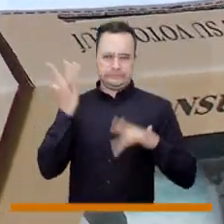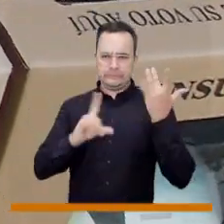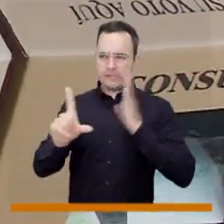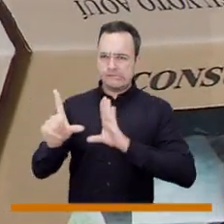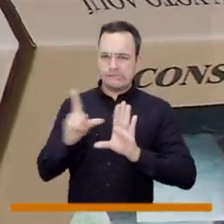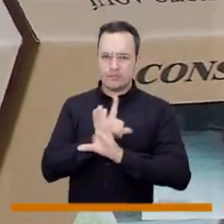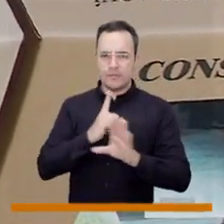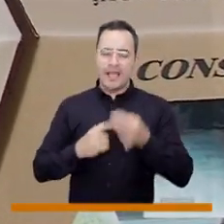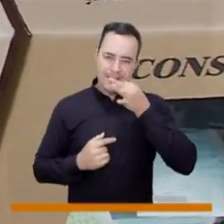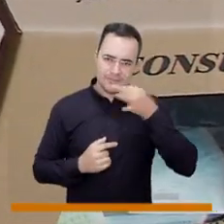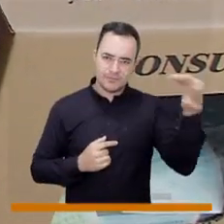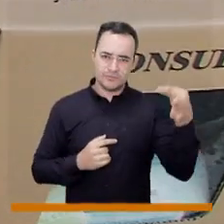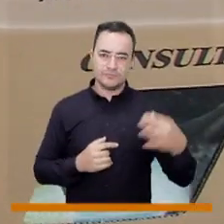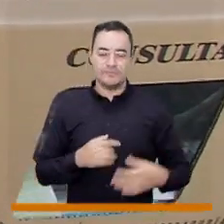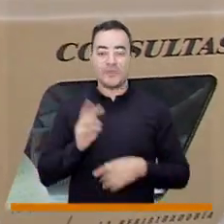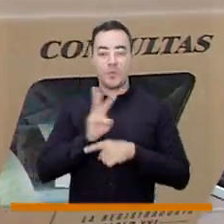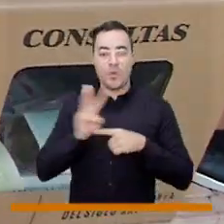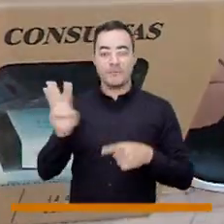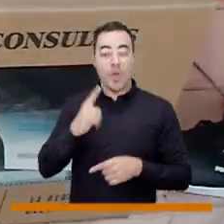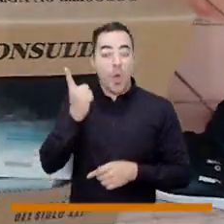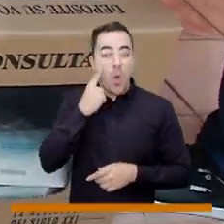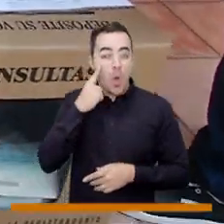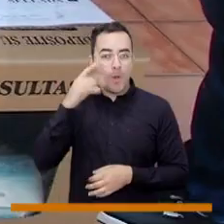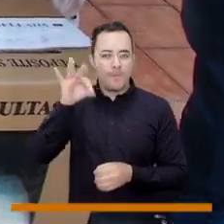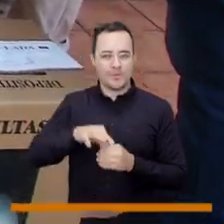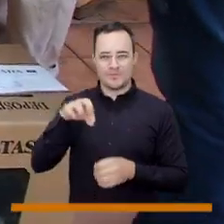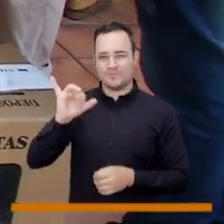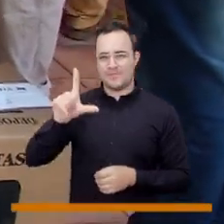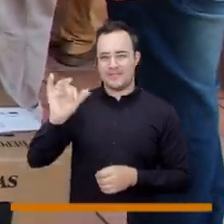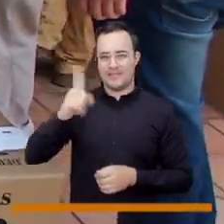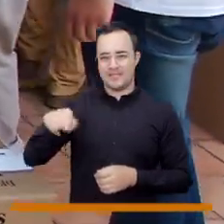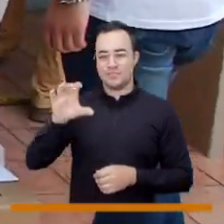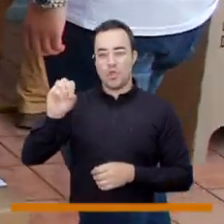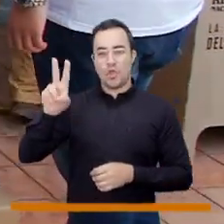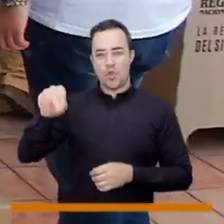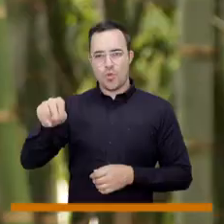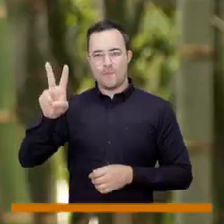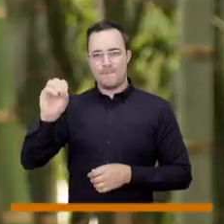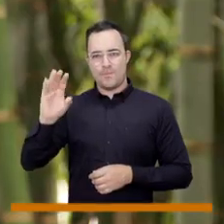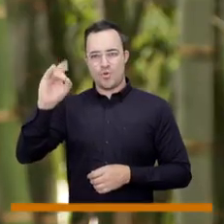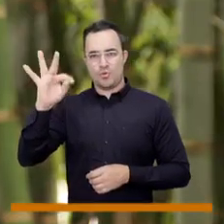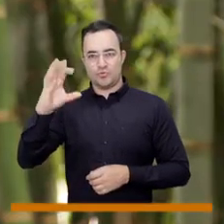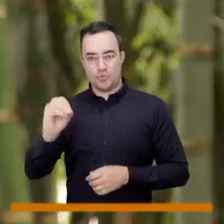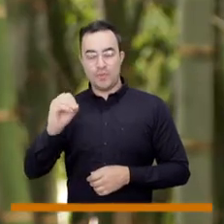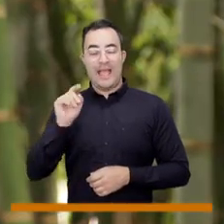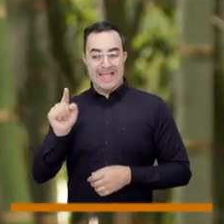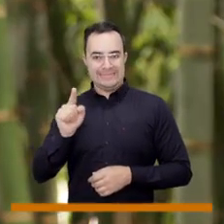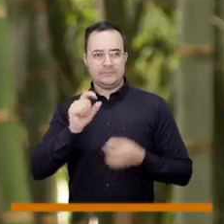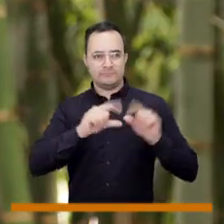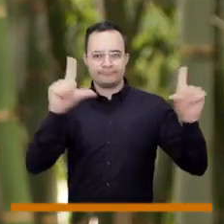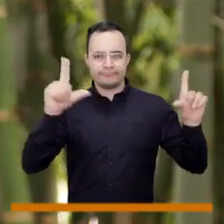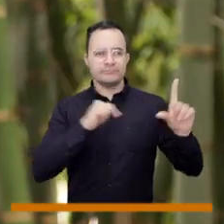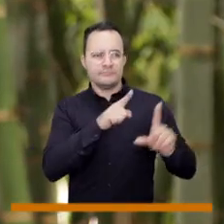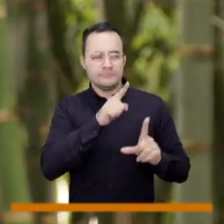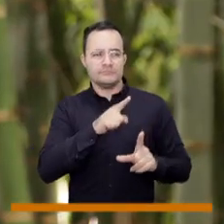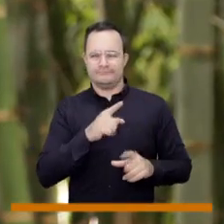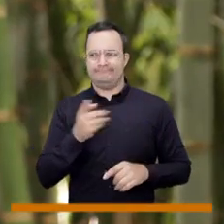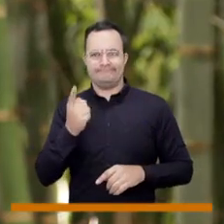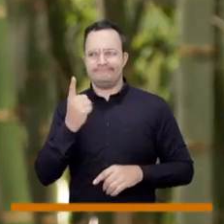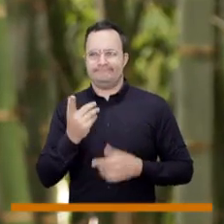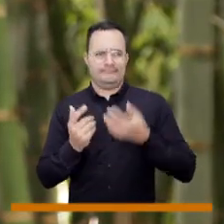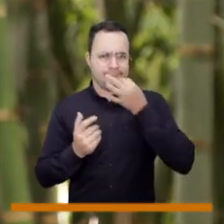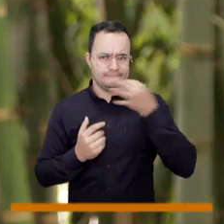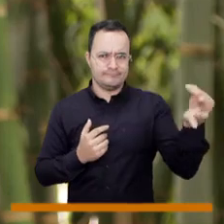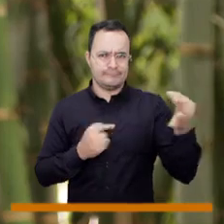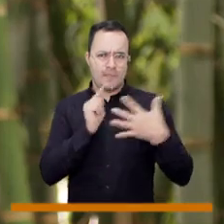electoral en nuestra página www pilas eloto comom que ahí estamos recogiendo cualquiera de las denuncias que ustedes tienen